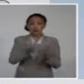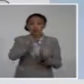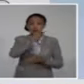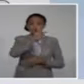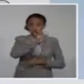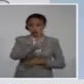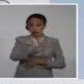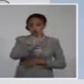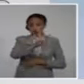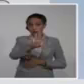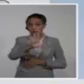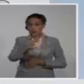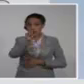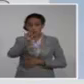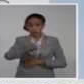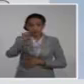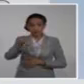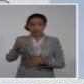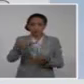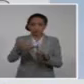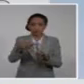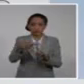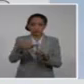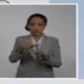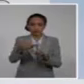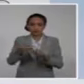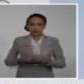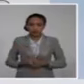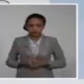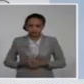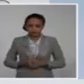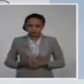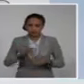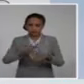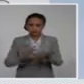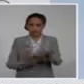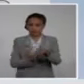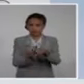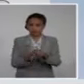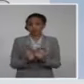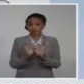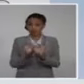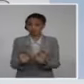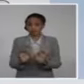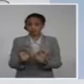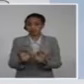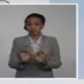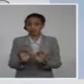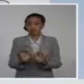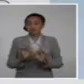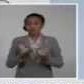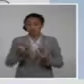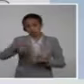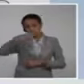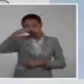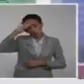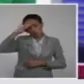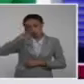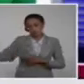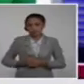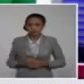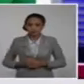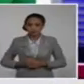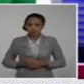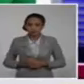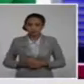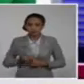88.445 personas con la COVID-19, con el virus SARS-CoV-2. Eso hace